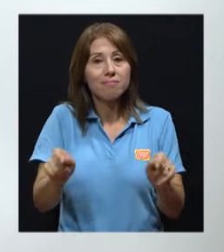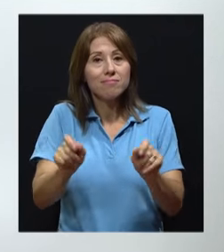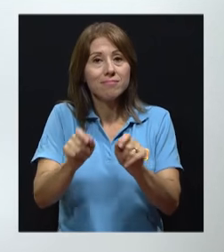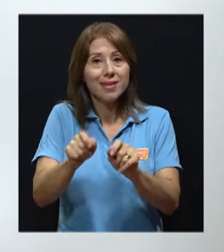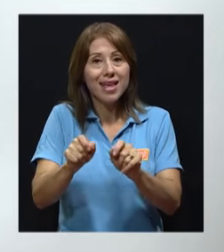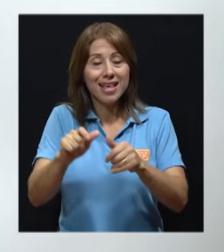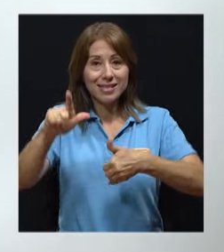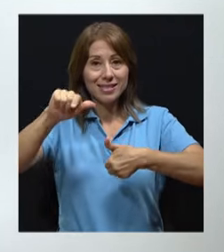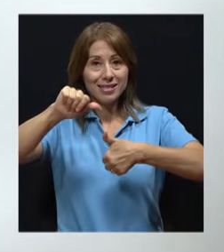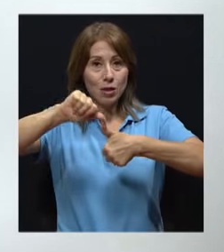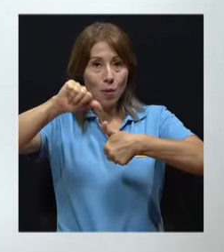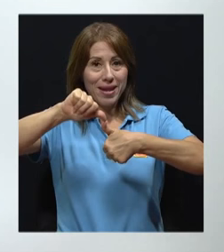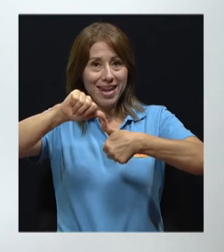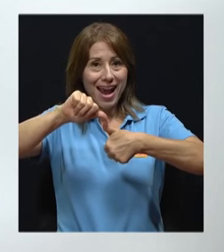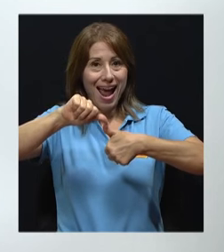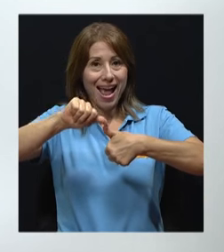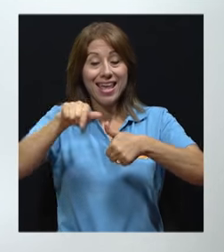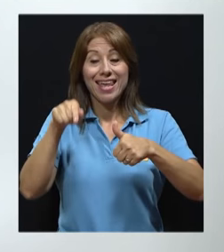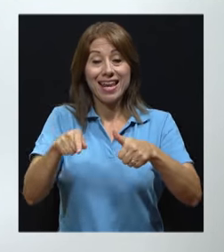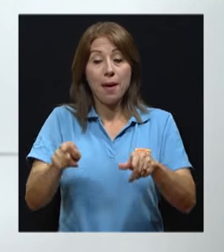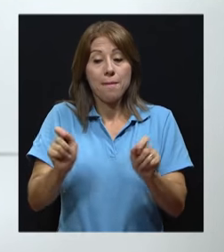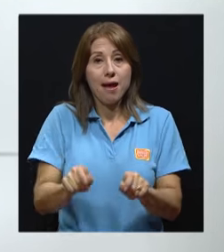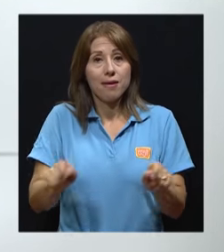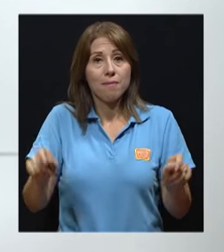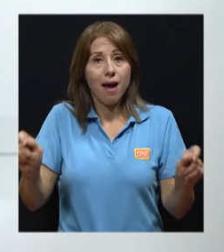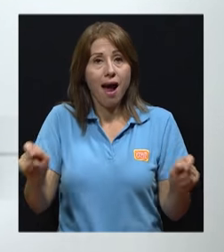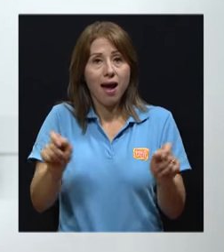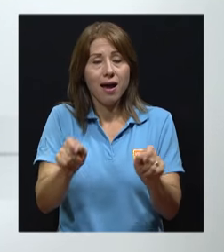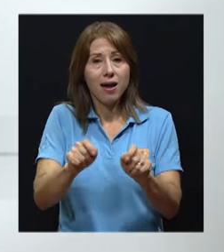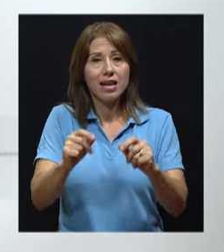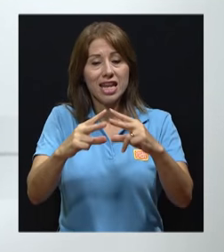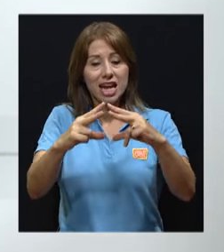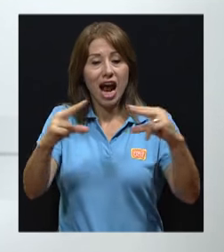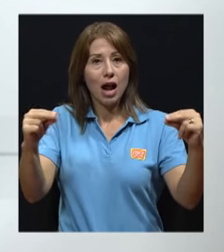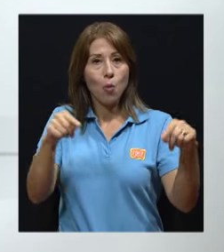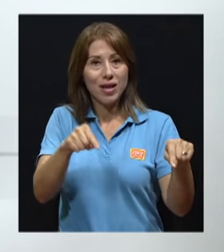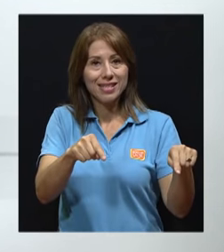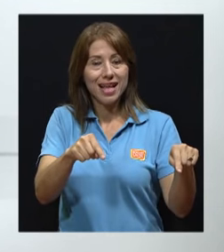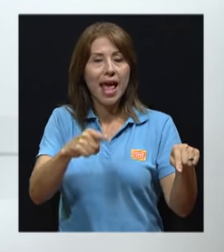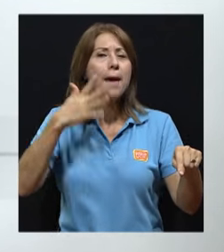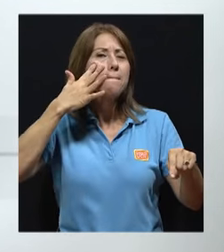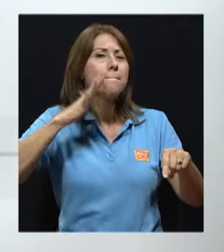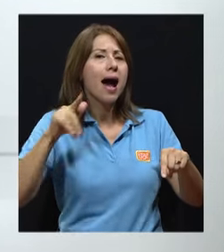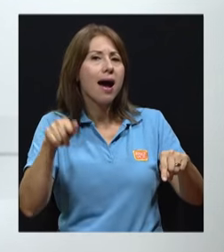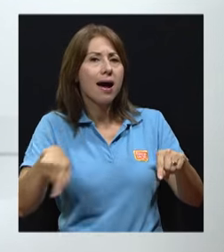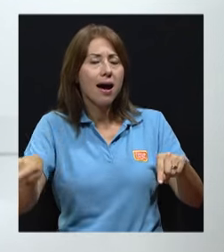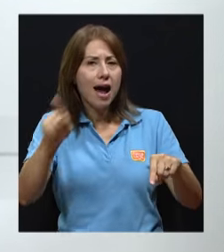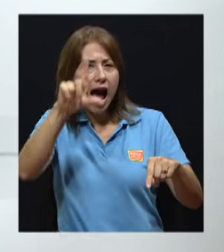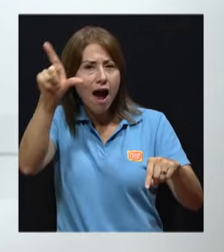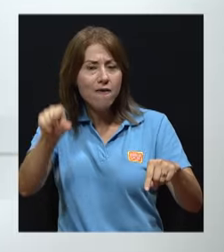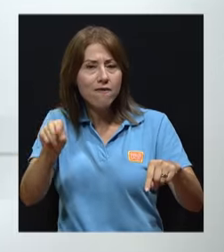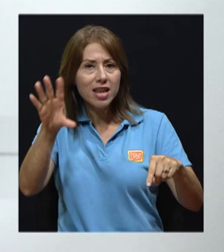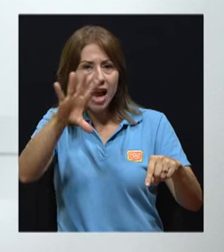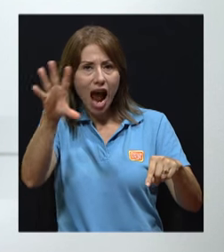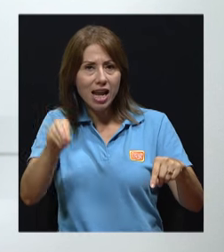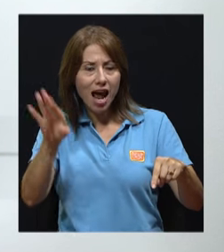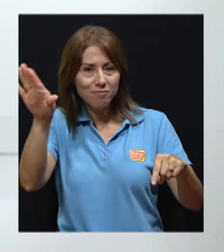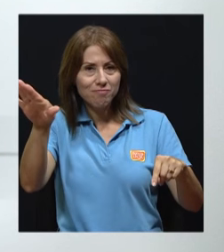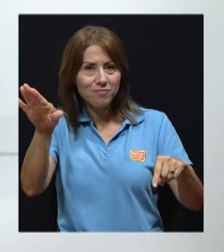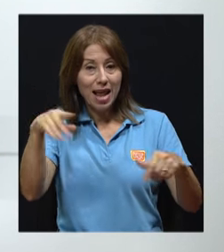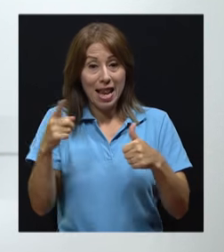hemos visto Es que la por ejemplo la Marimba en Centroamérica eh la Marimba nicaragüense es muy